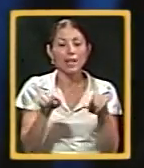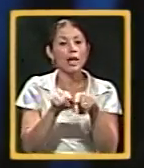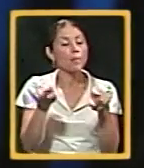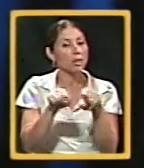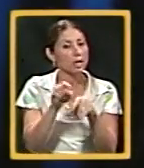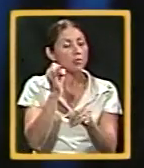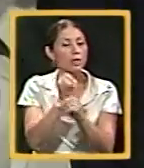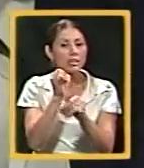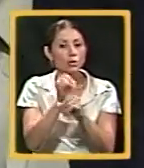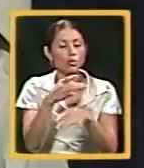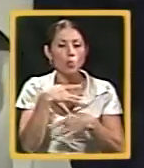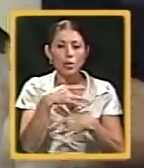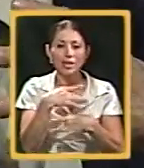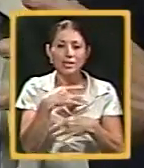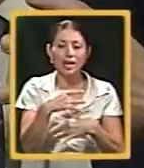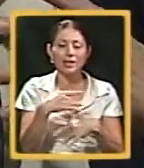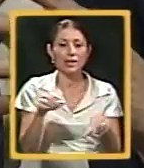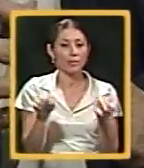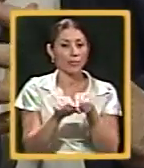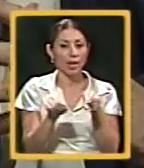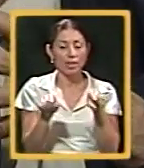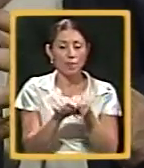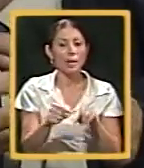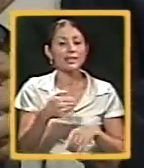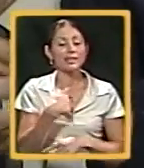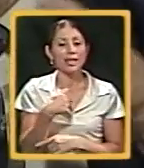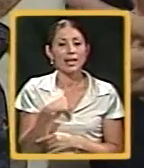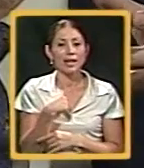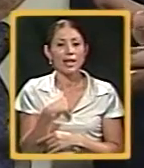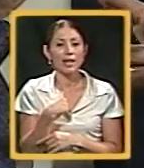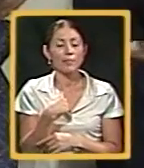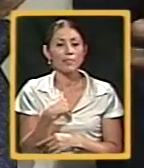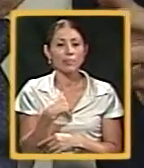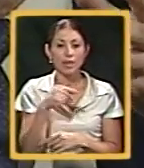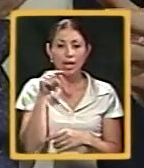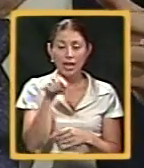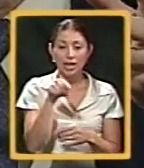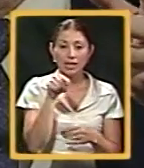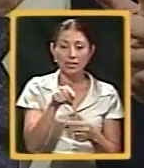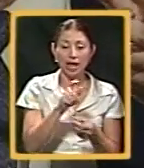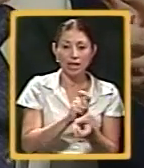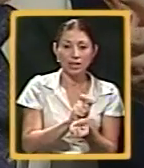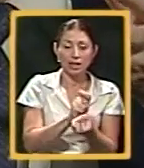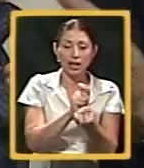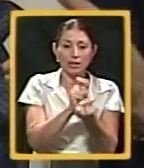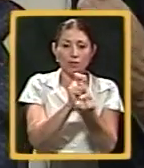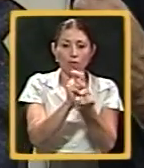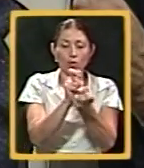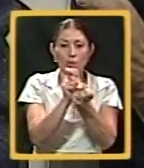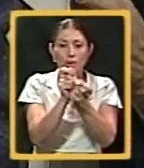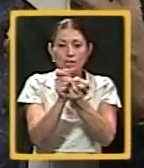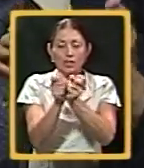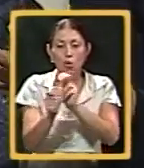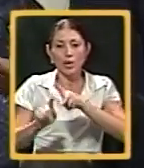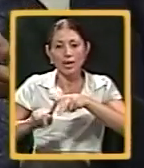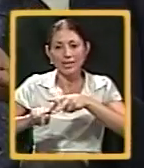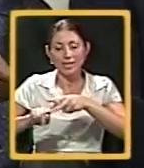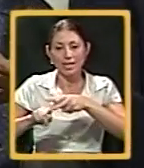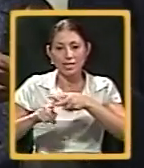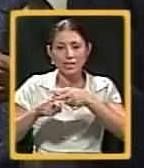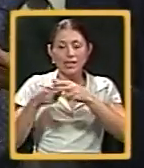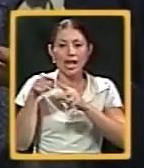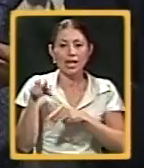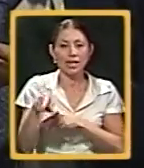muy interesante, ¿verdad? Y tiene además, es decir, esa transformación que se inicia en ese periodo,